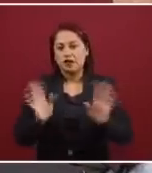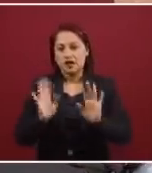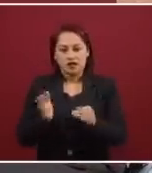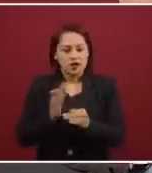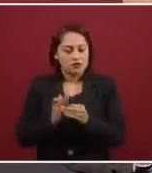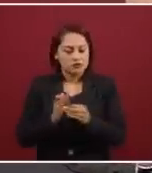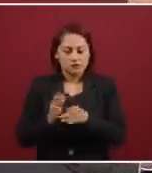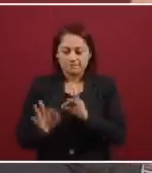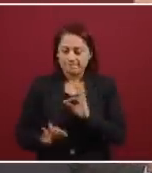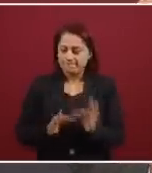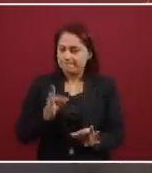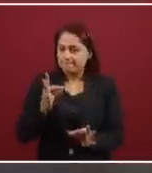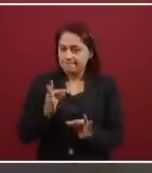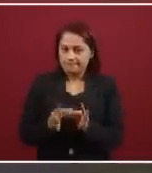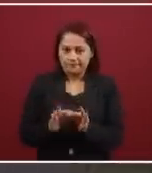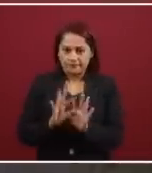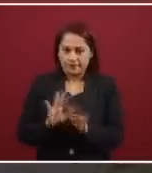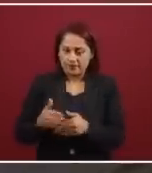para